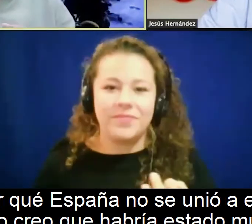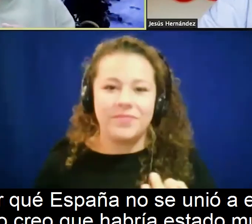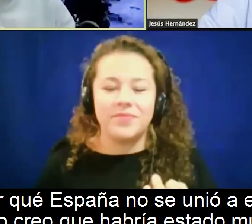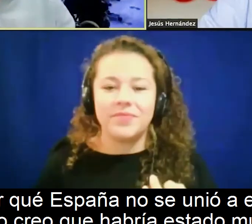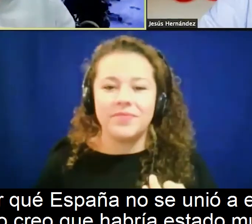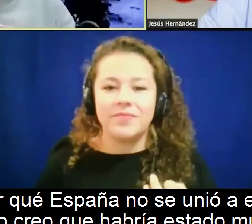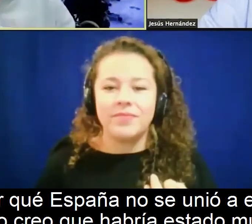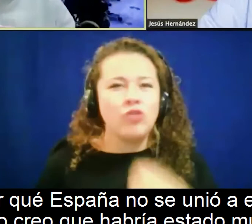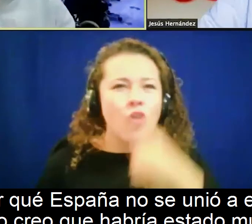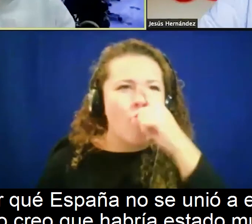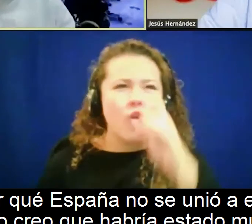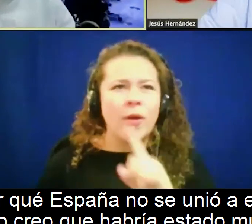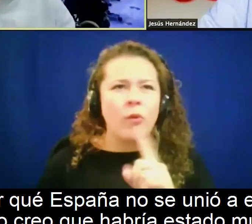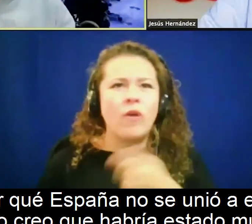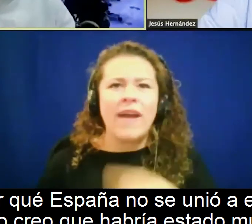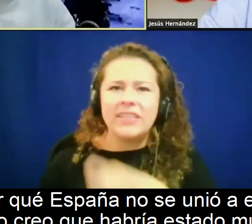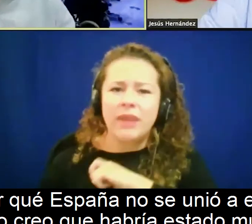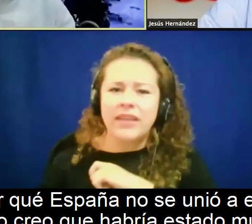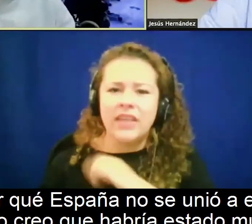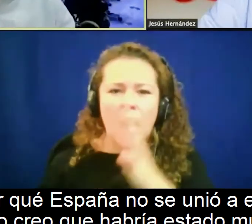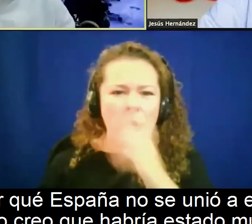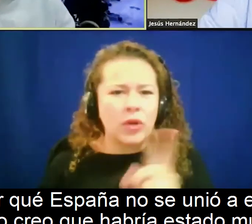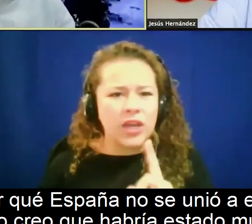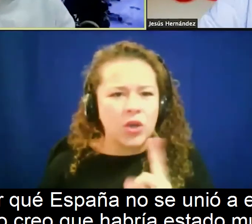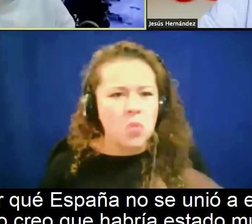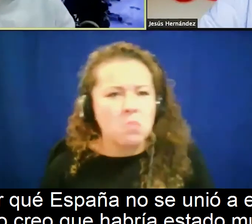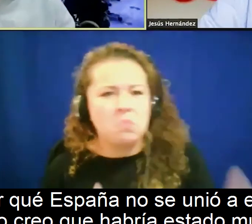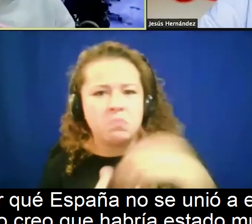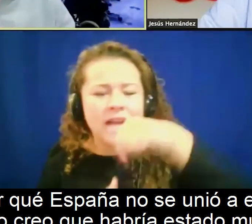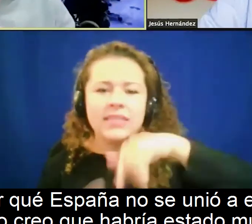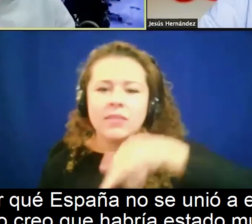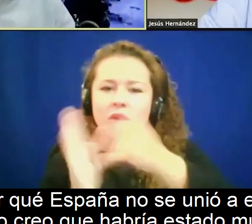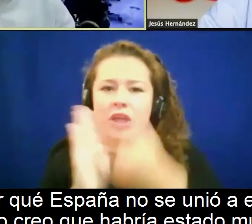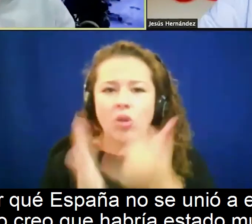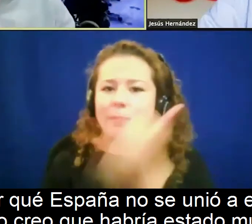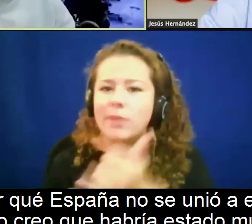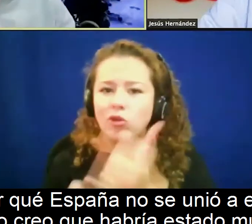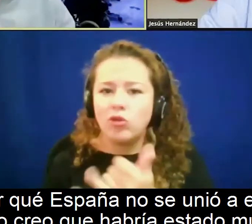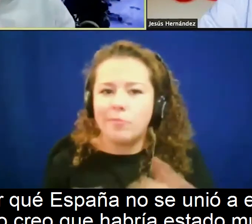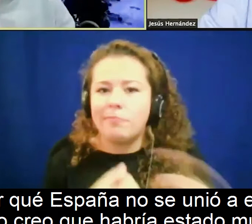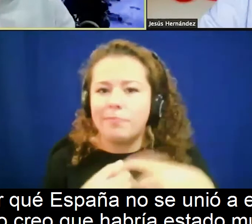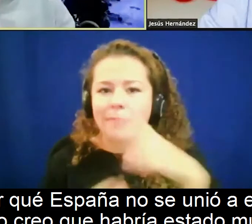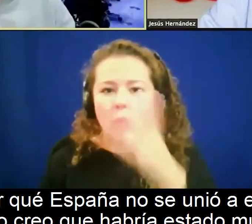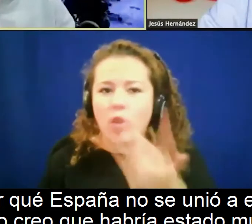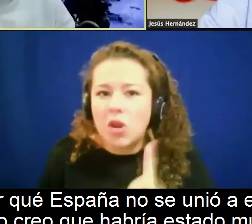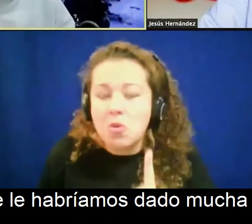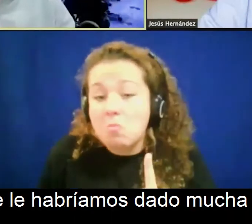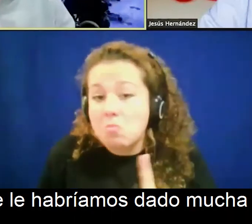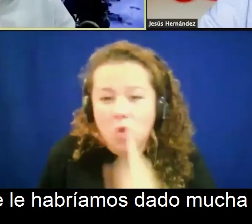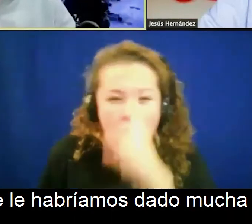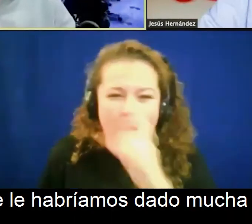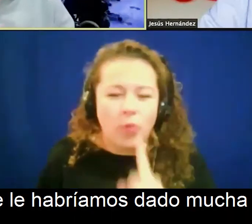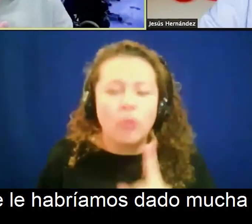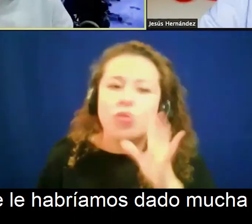No recuerdo por qué España no se unió a este proyecto piloto, pero yo creo que habría estado muy bien porque le habríamos